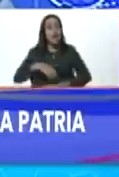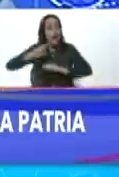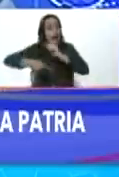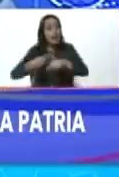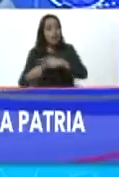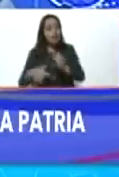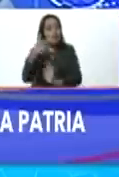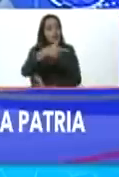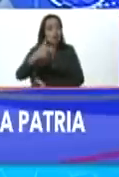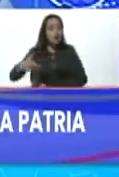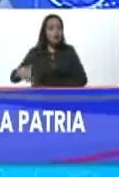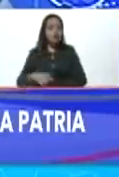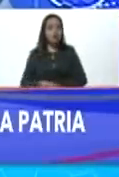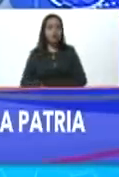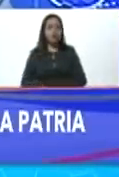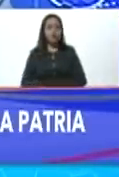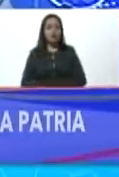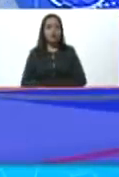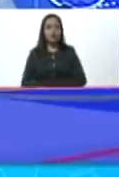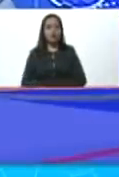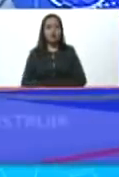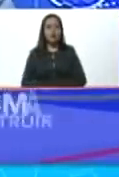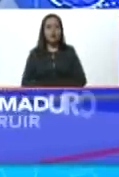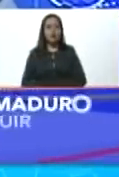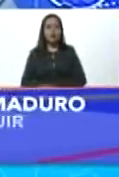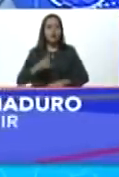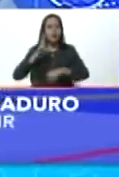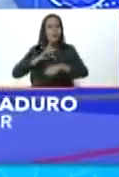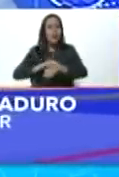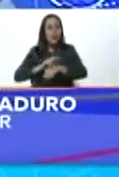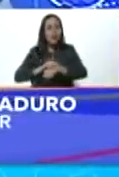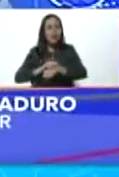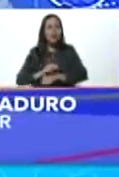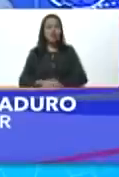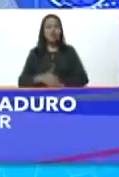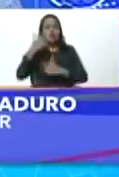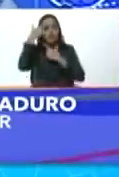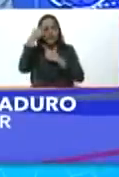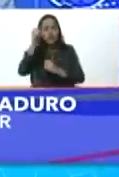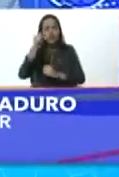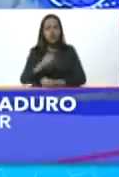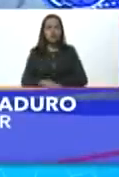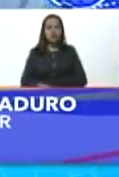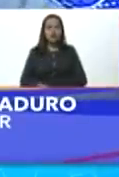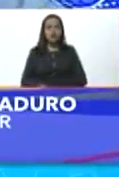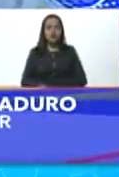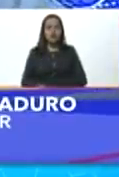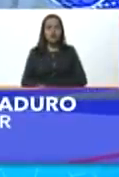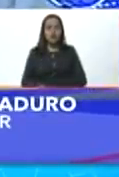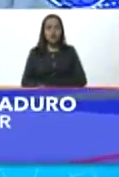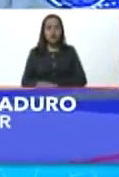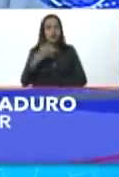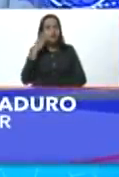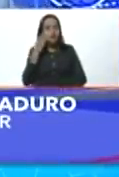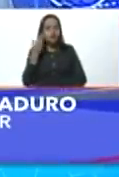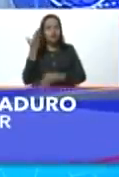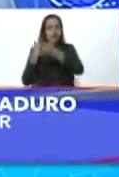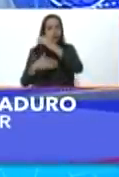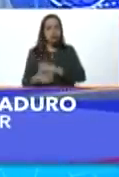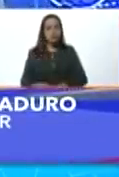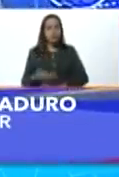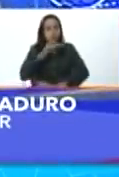generaciones de médicos, médicas, profesionales, experimentados, a que transmitan todo